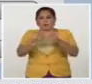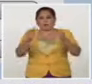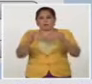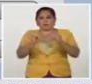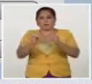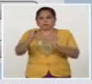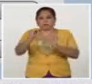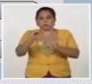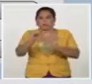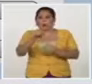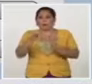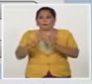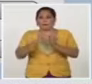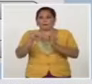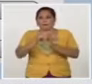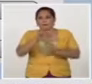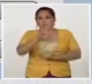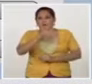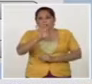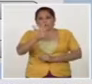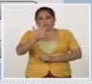a